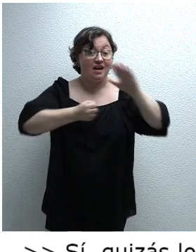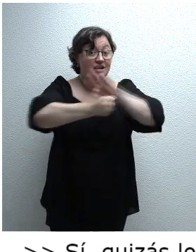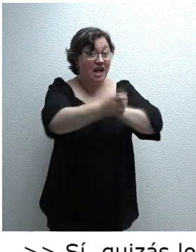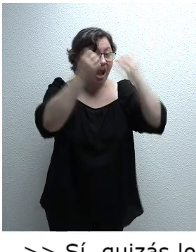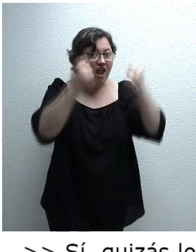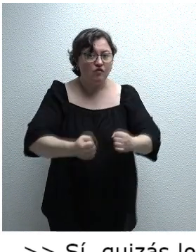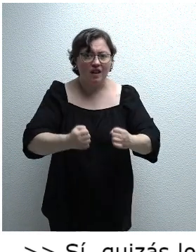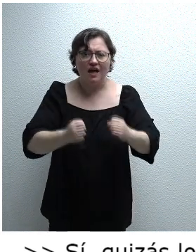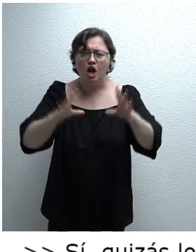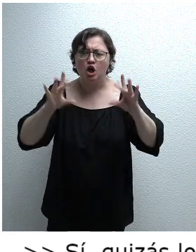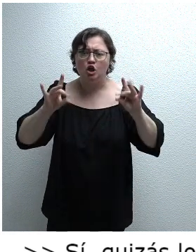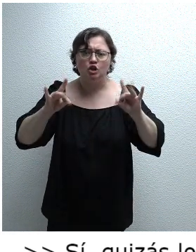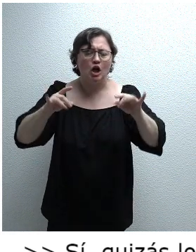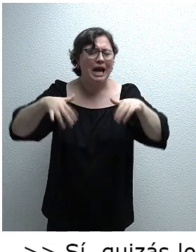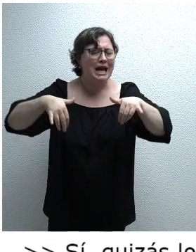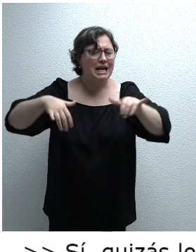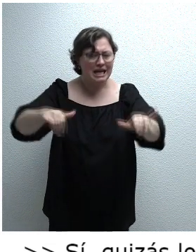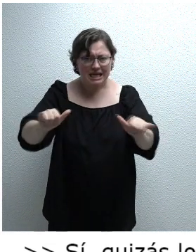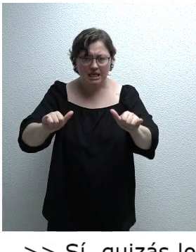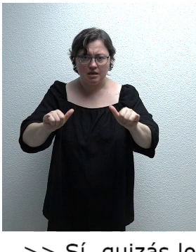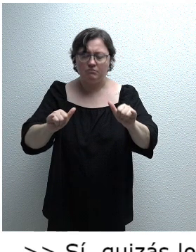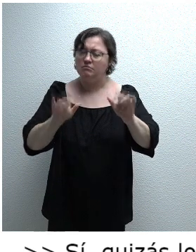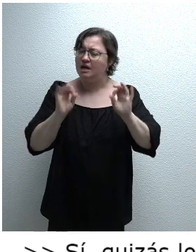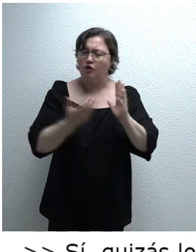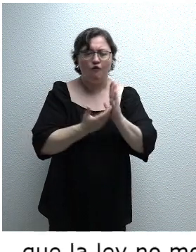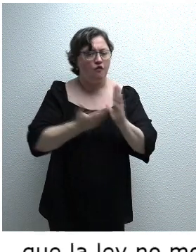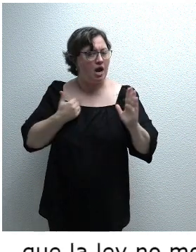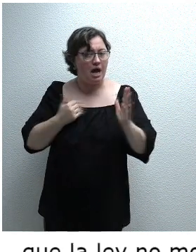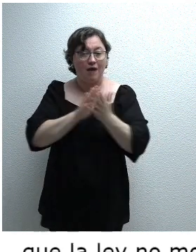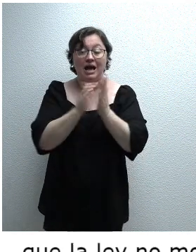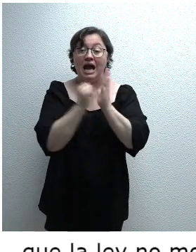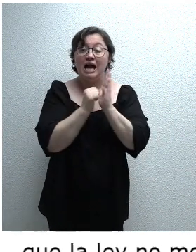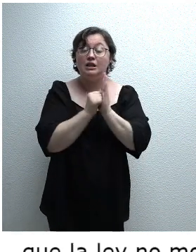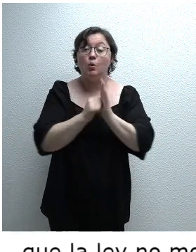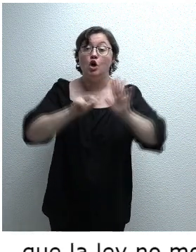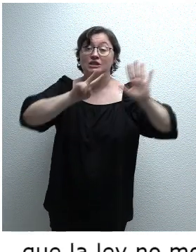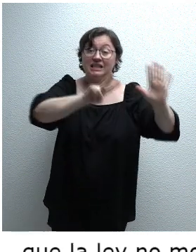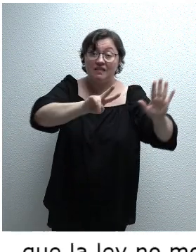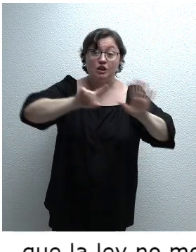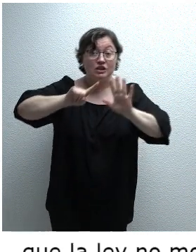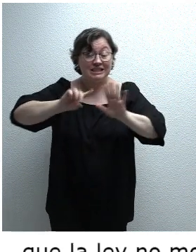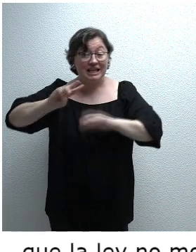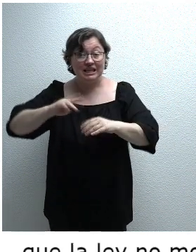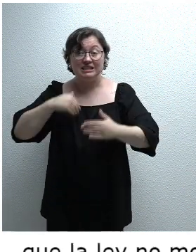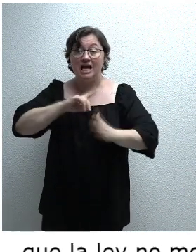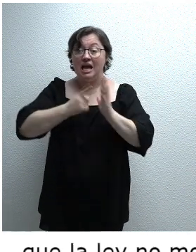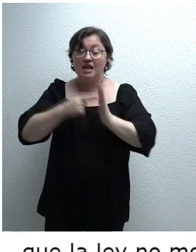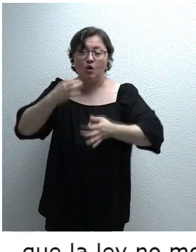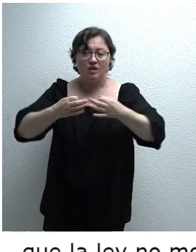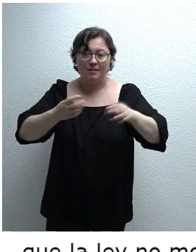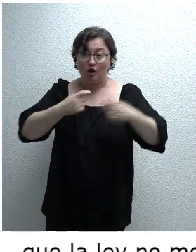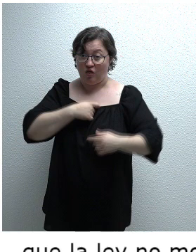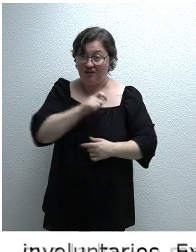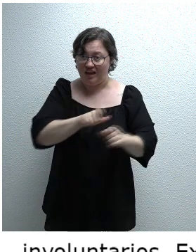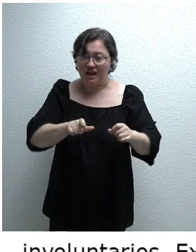involuntarios. Expresamente se ha dejado fuera de la reforma el artículo 763 de la Ley de Enjuiciamiento Civil, que es la que tiene esta